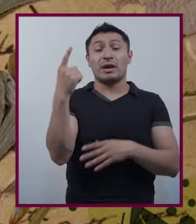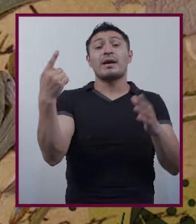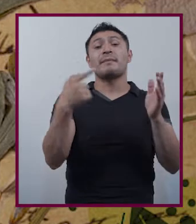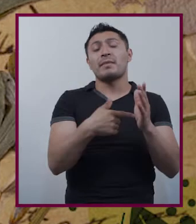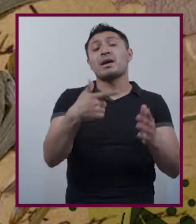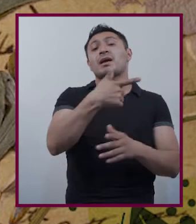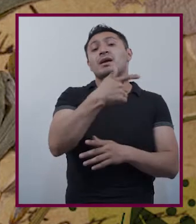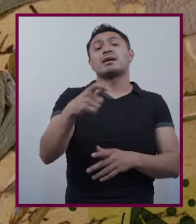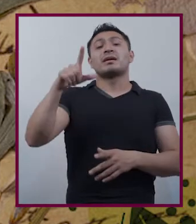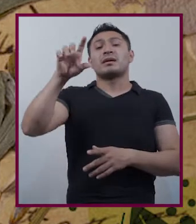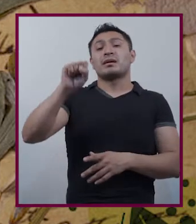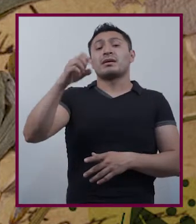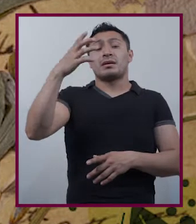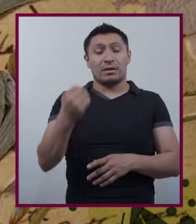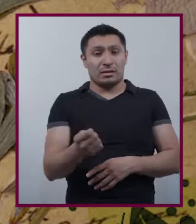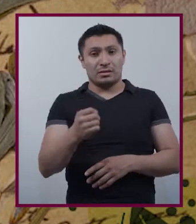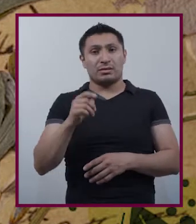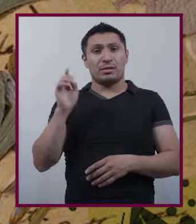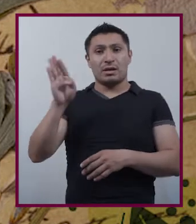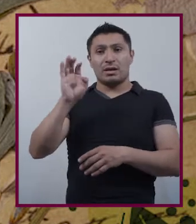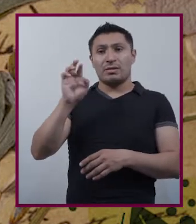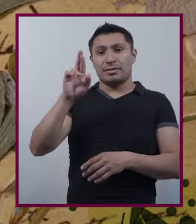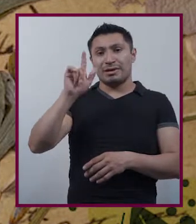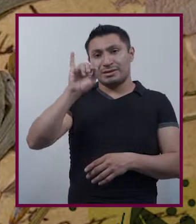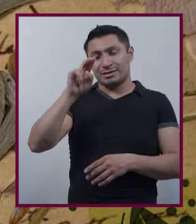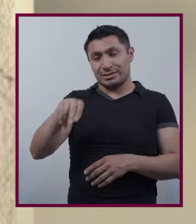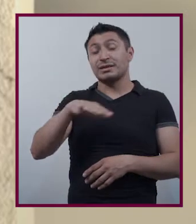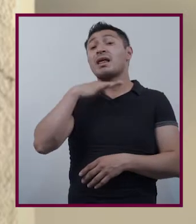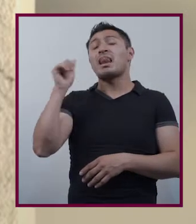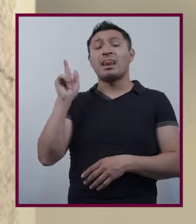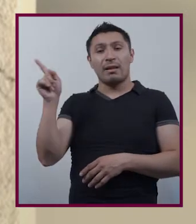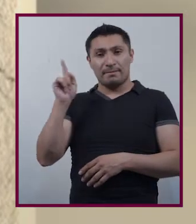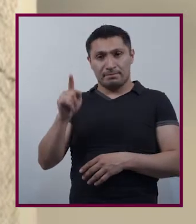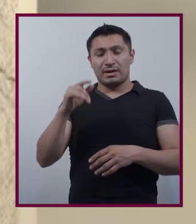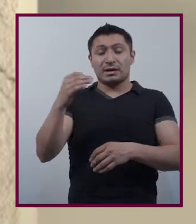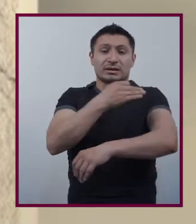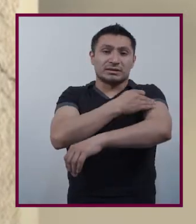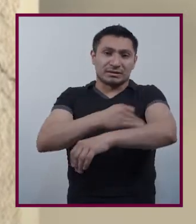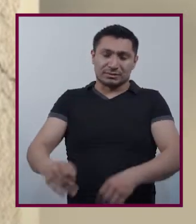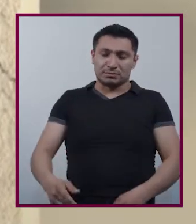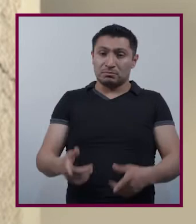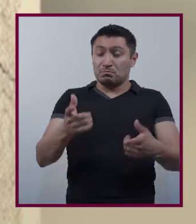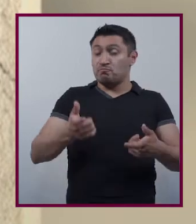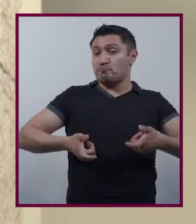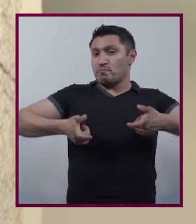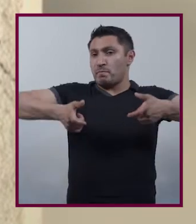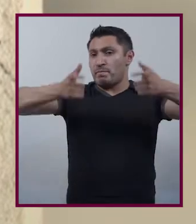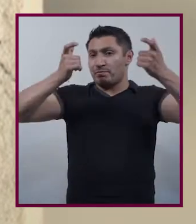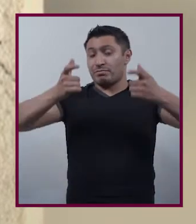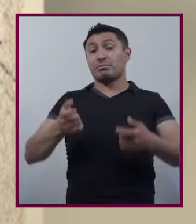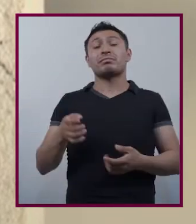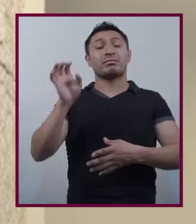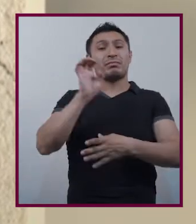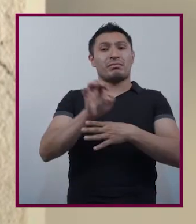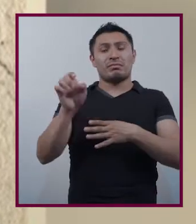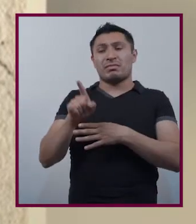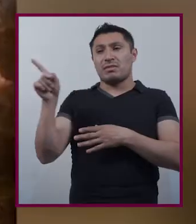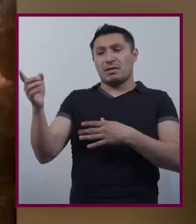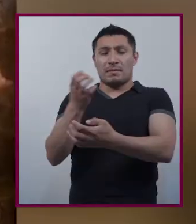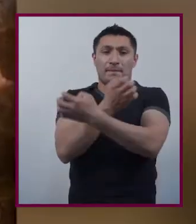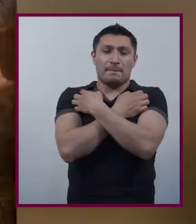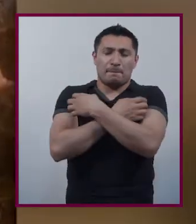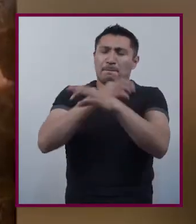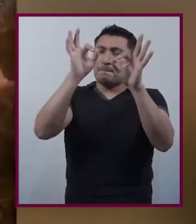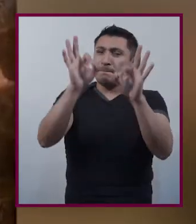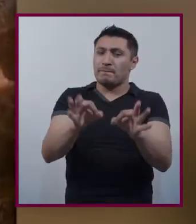de 1769 en Berlín, Alemania, en el seno de una familia aristocrática, por lo que recibió una